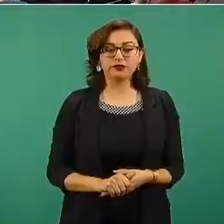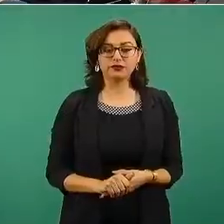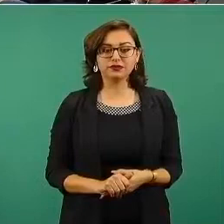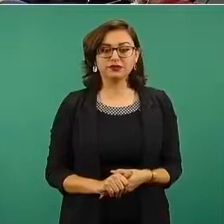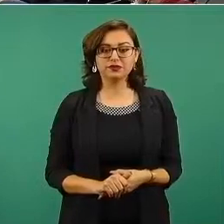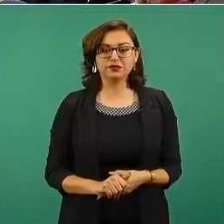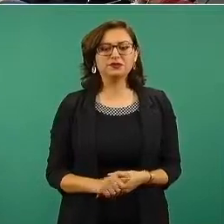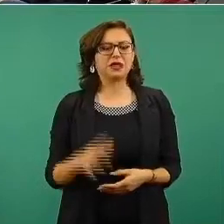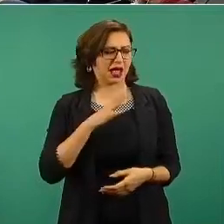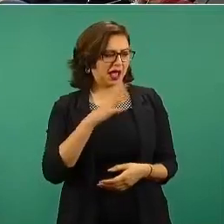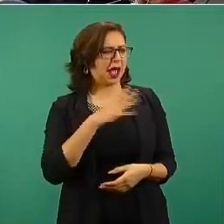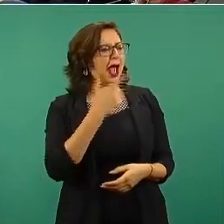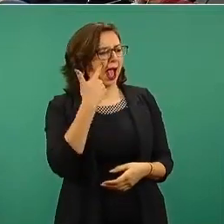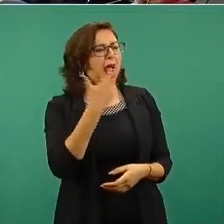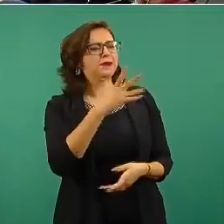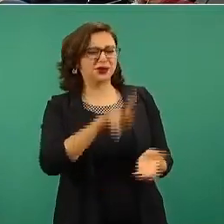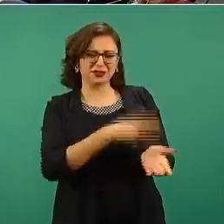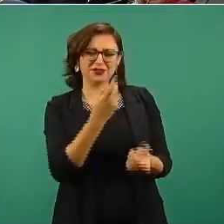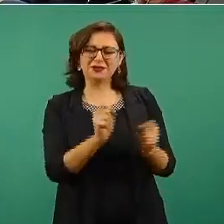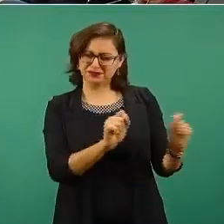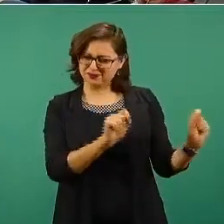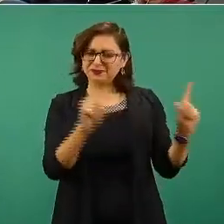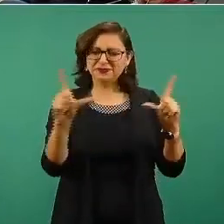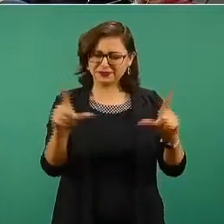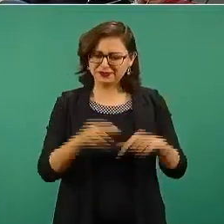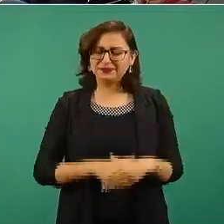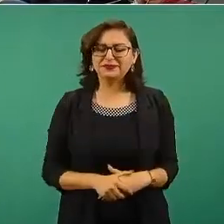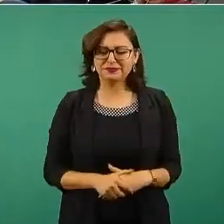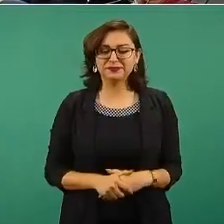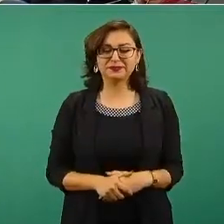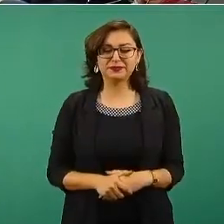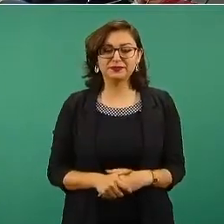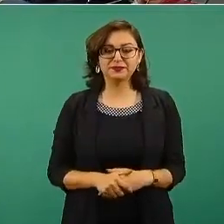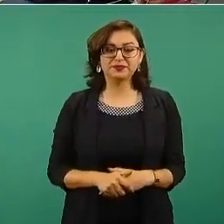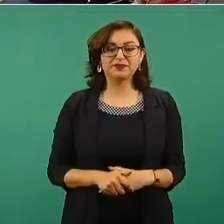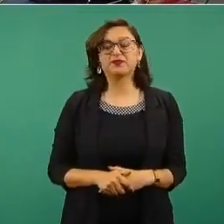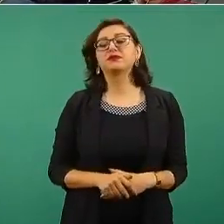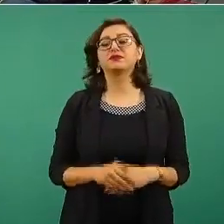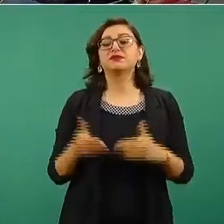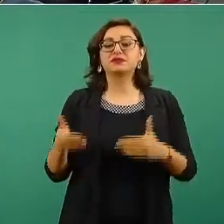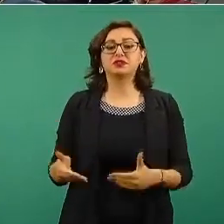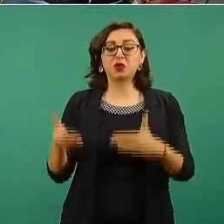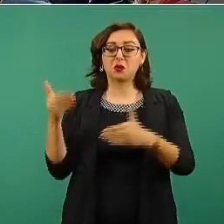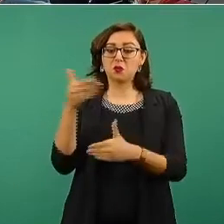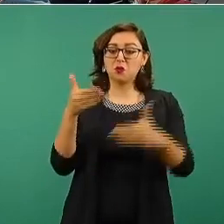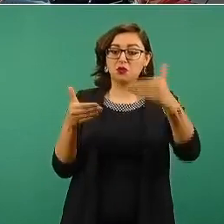¿Tienes uno de esos? Vamos a ver. O se caía una barda.